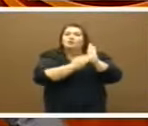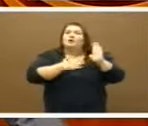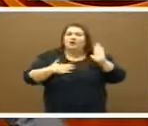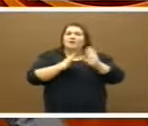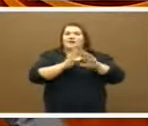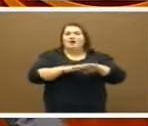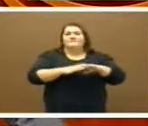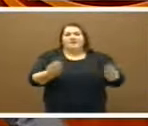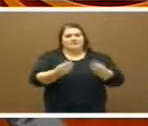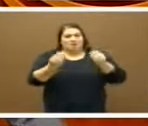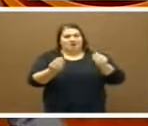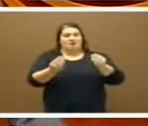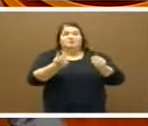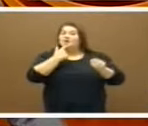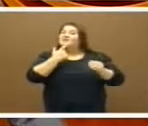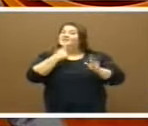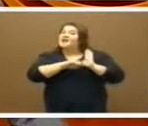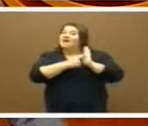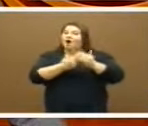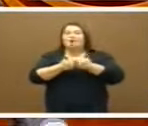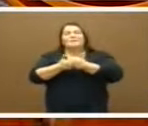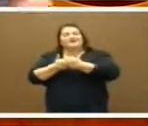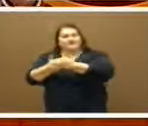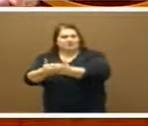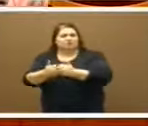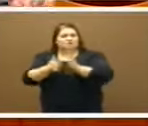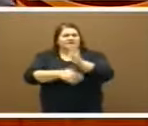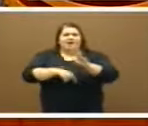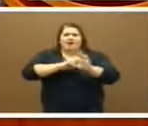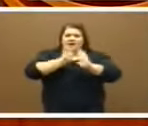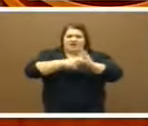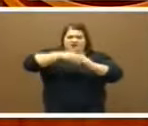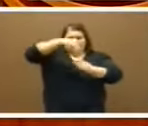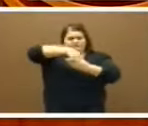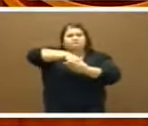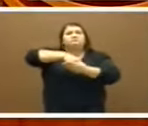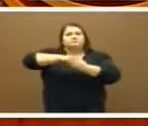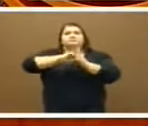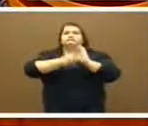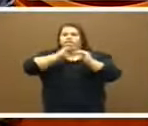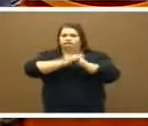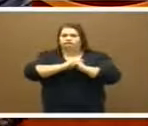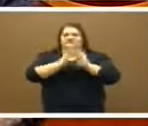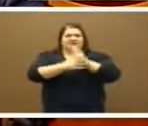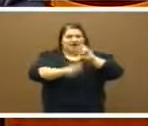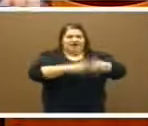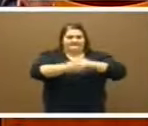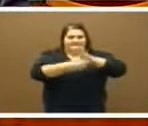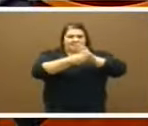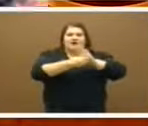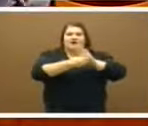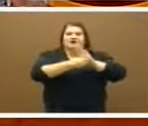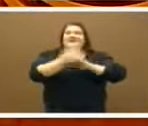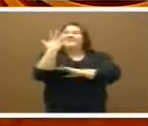acompañamiento. Son enmiendas concluentes con el contenido de la ley, enmiendas que no modifican cinco